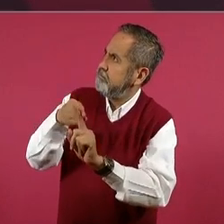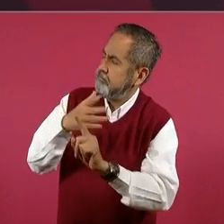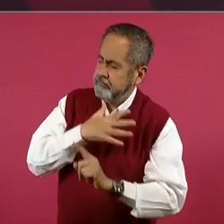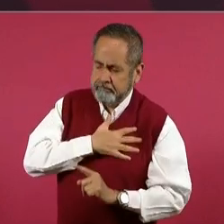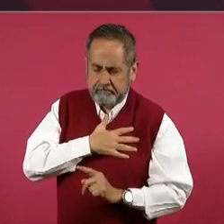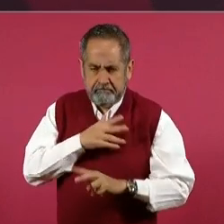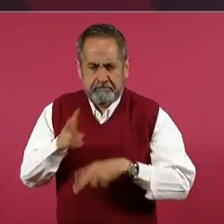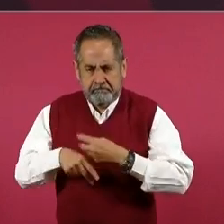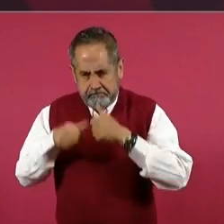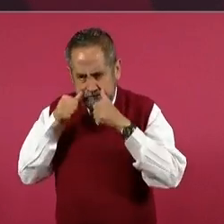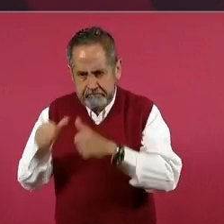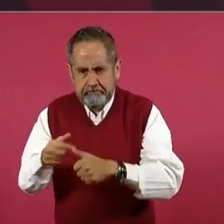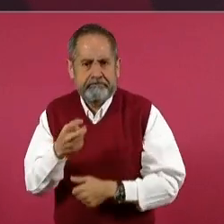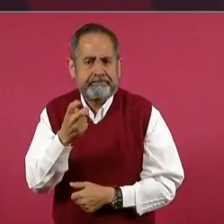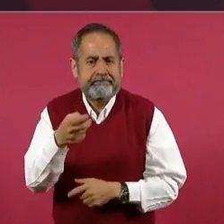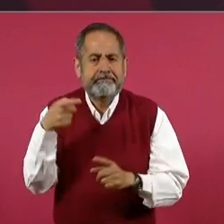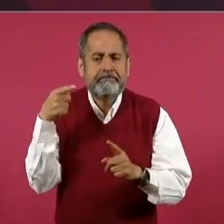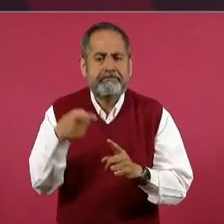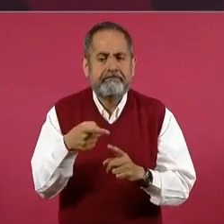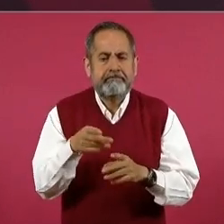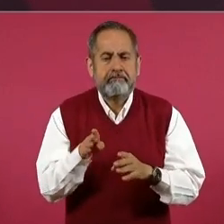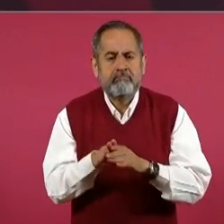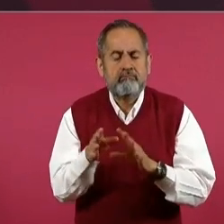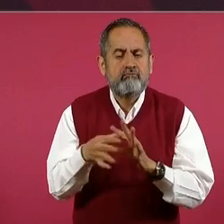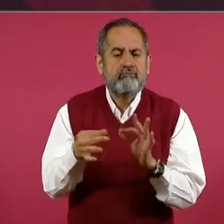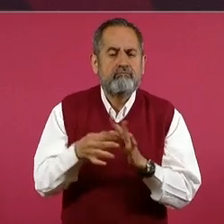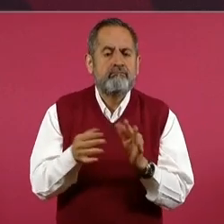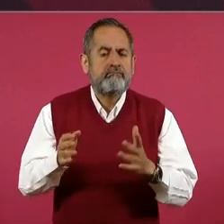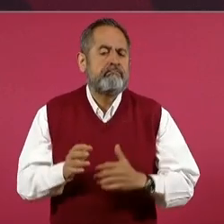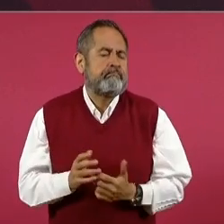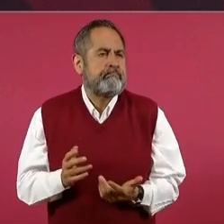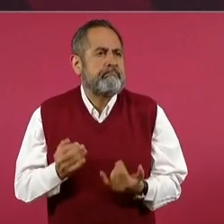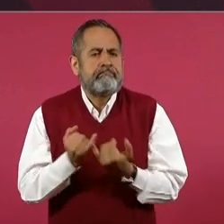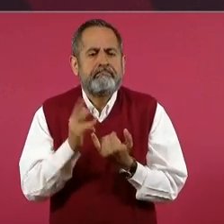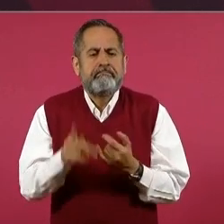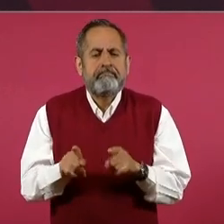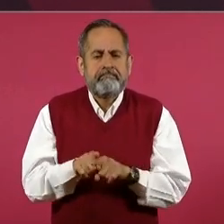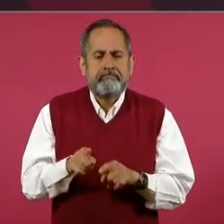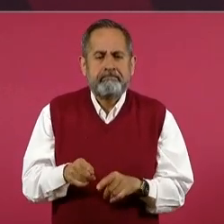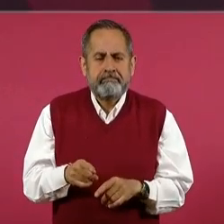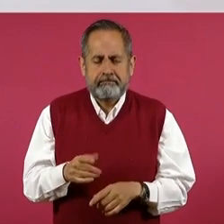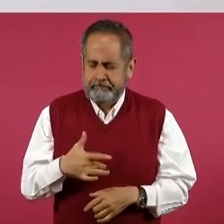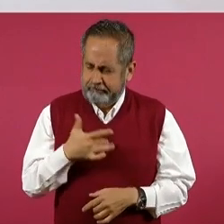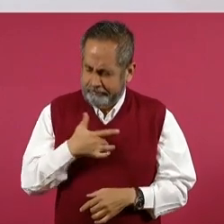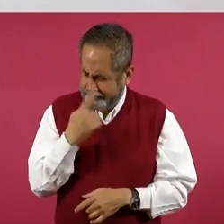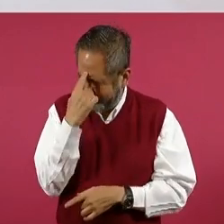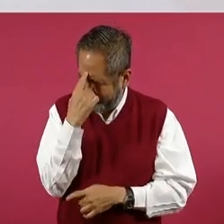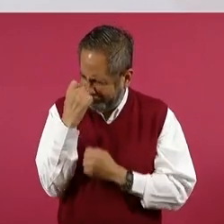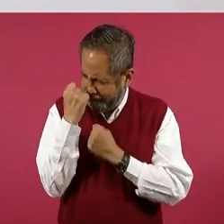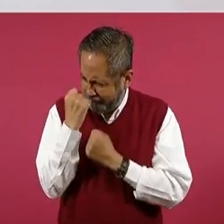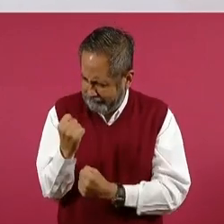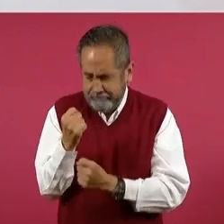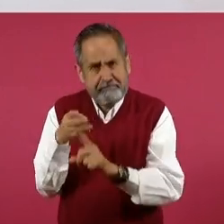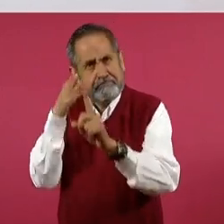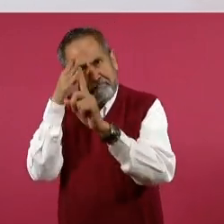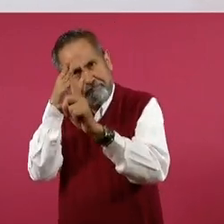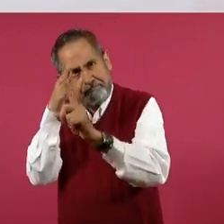o para decirlo en términos muy laicos, con muchas convicciones.